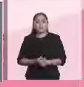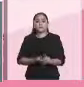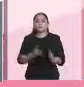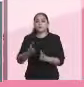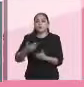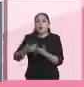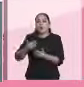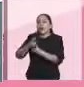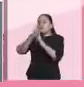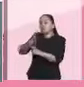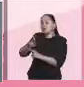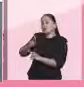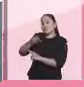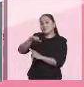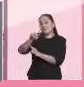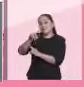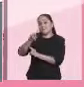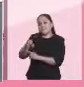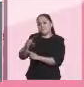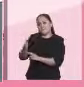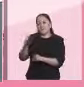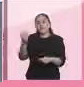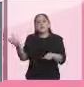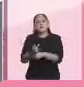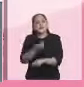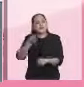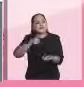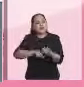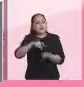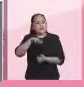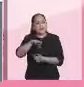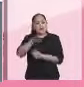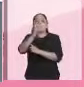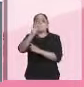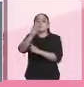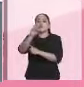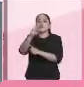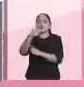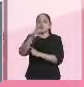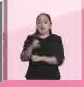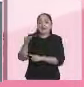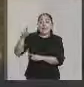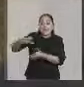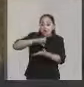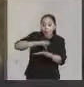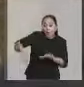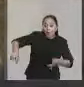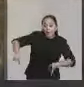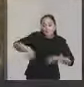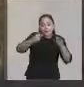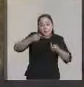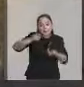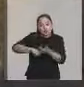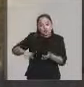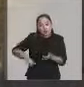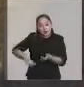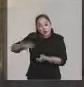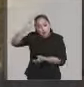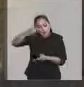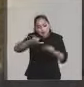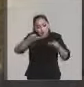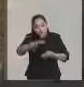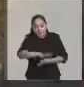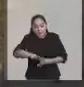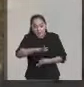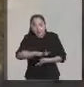respuesta José Antonio. Si quieren les aclaro qué fue lo que pasó en el caso de Borges. Compró y vendió terrenos que eran del gobierno. Tuvo una